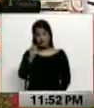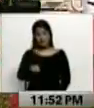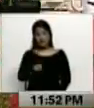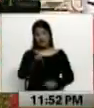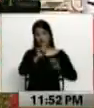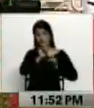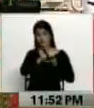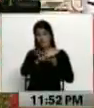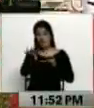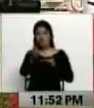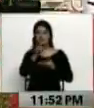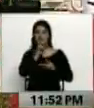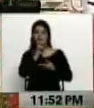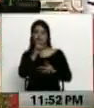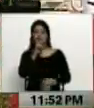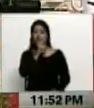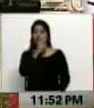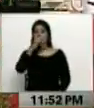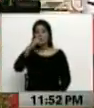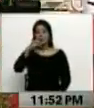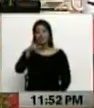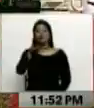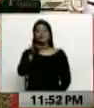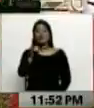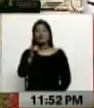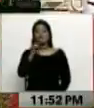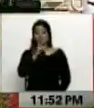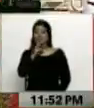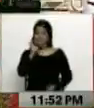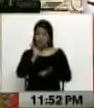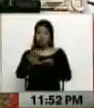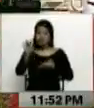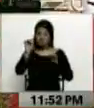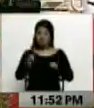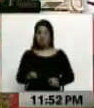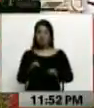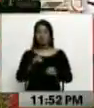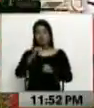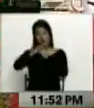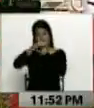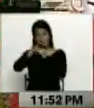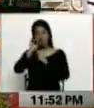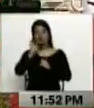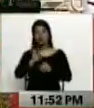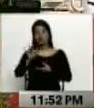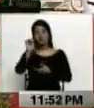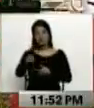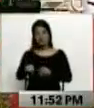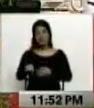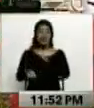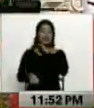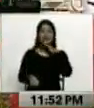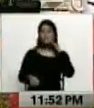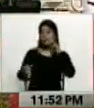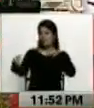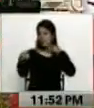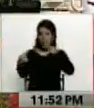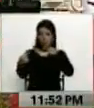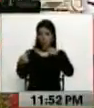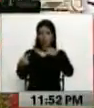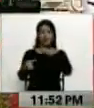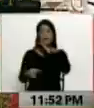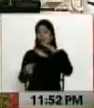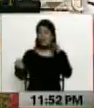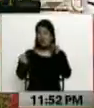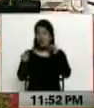salir volado que se llama alias chuo alias chuo y capril no va a